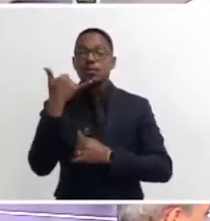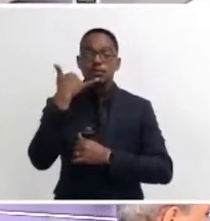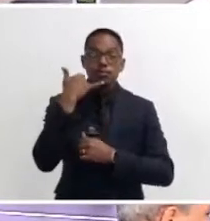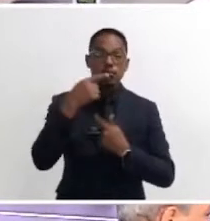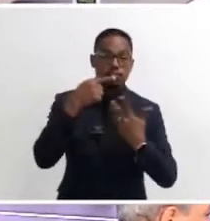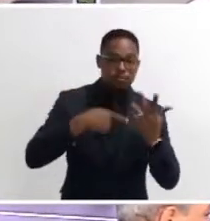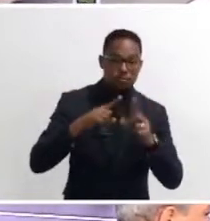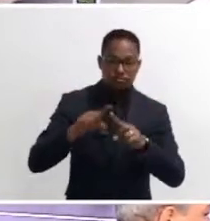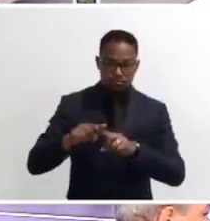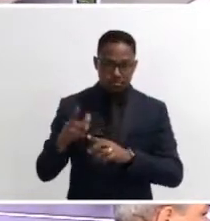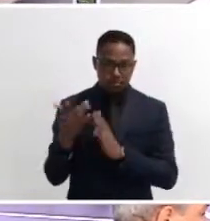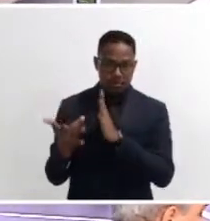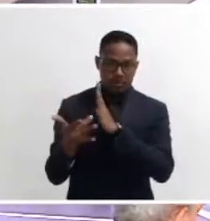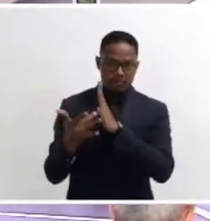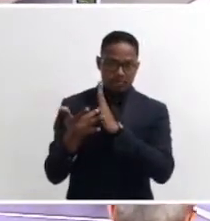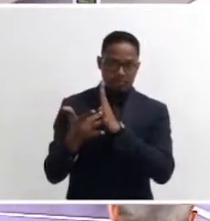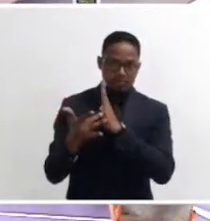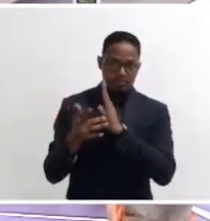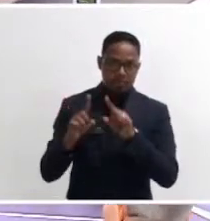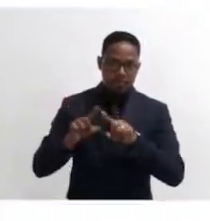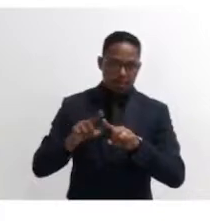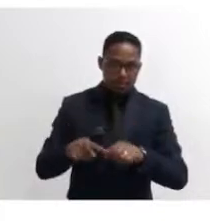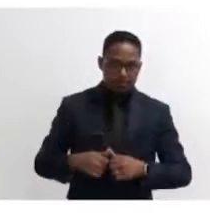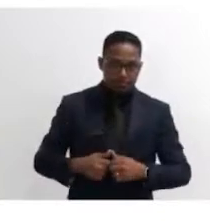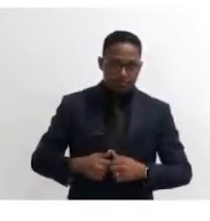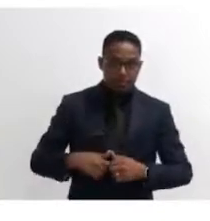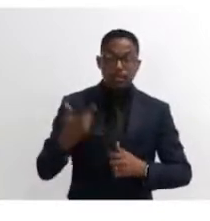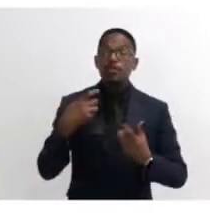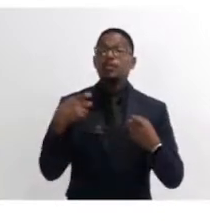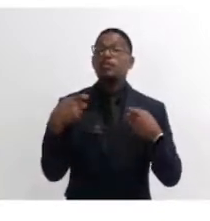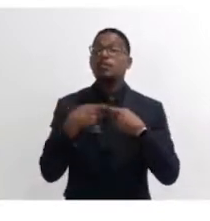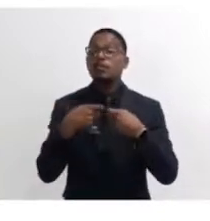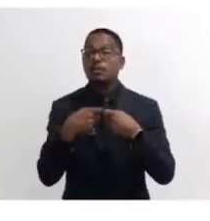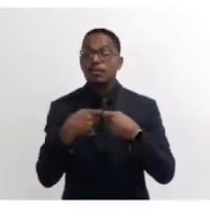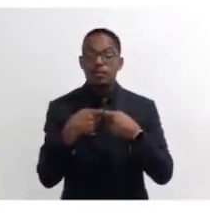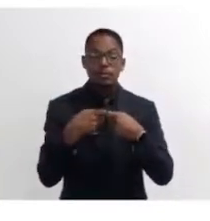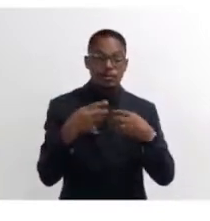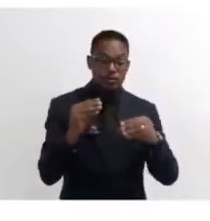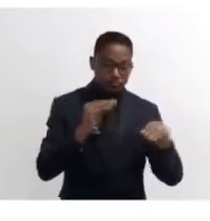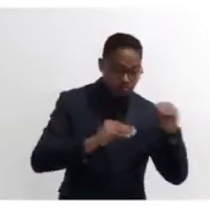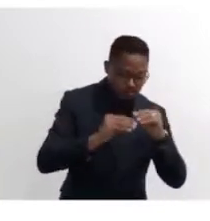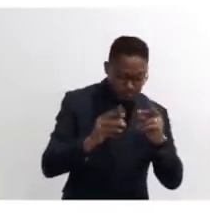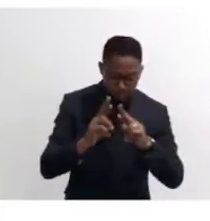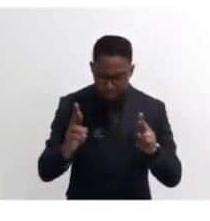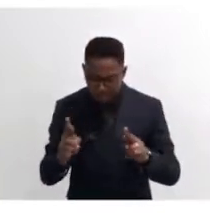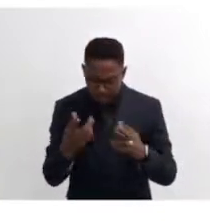militares, enfriamiento térmico para electrónica, ensamblaje